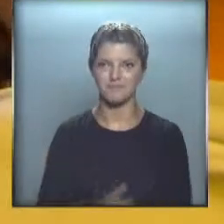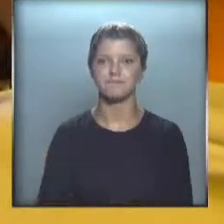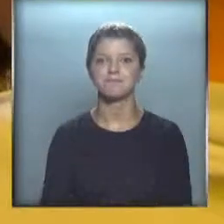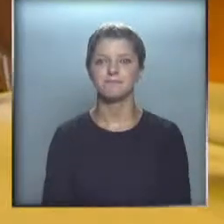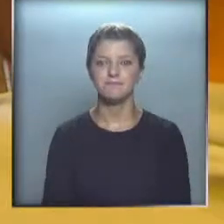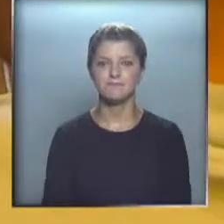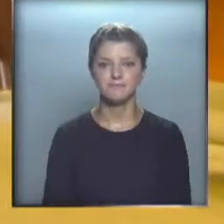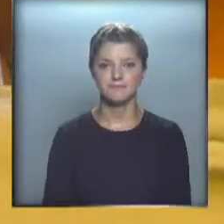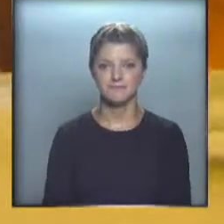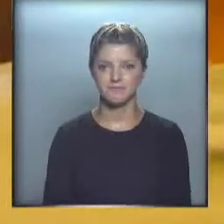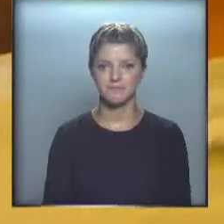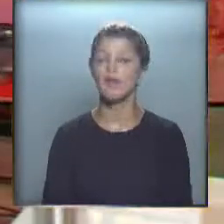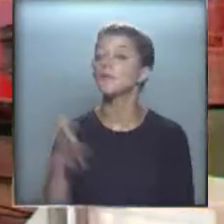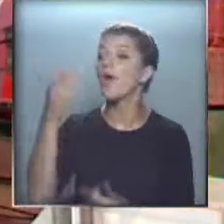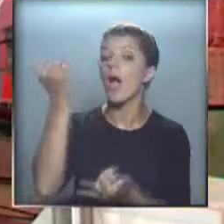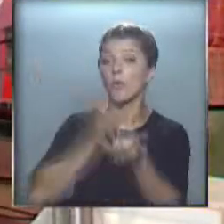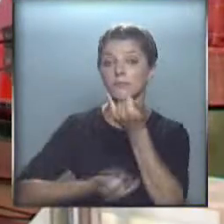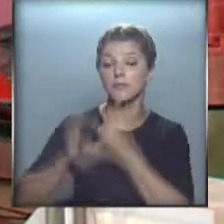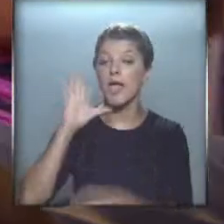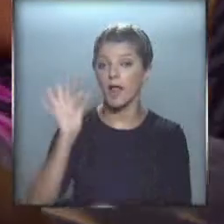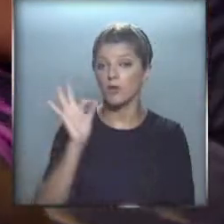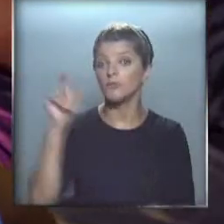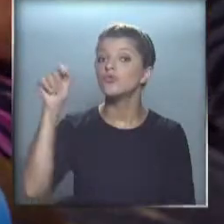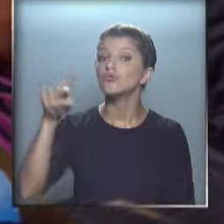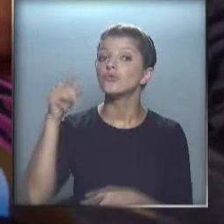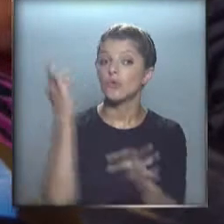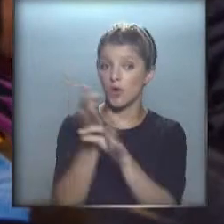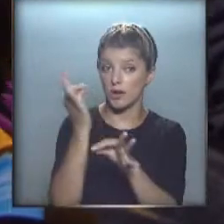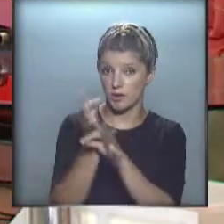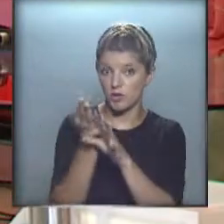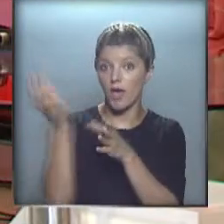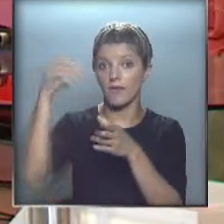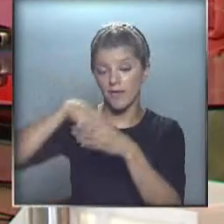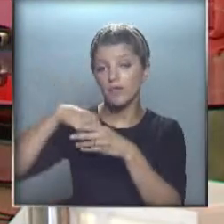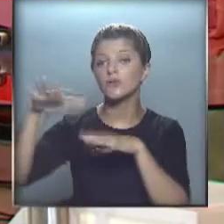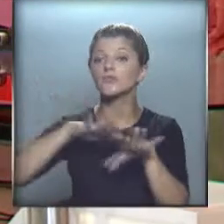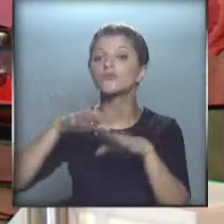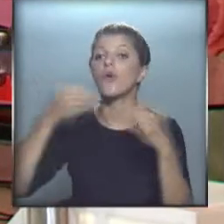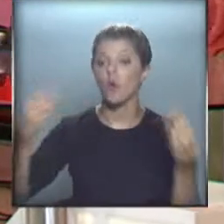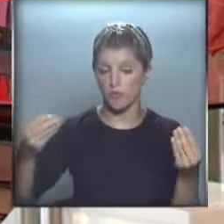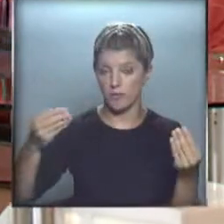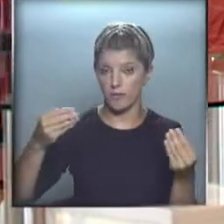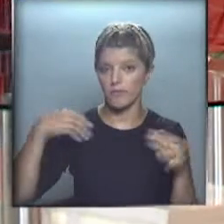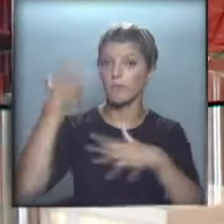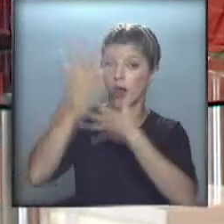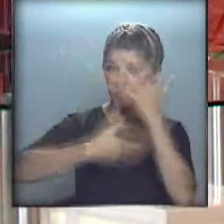ver, ¿qué me aporta todo esto? ¿Cómo es la situación en la 323? ¿Hay situaciones de violencia? ¿La red social